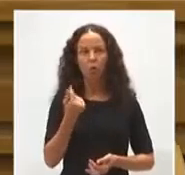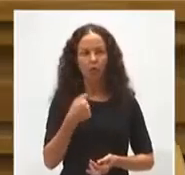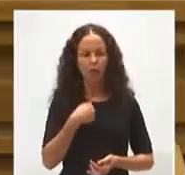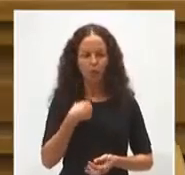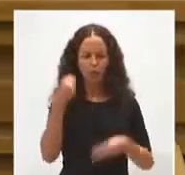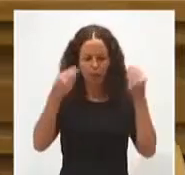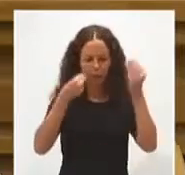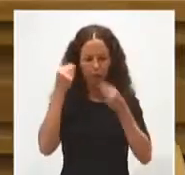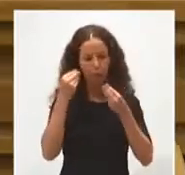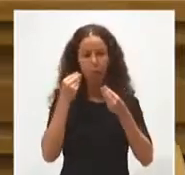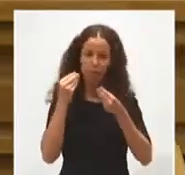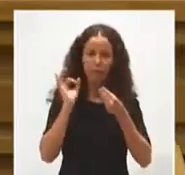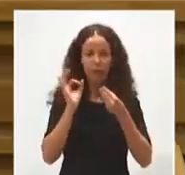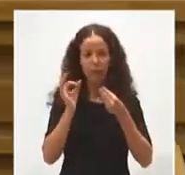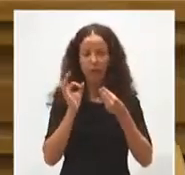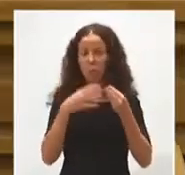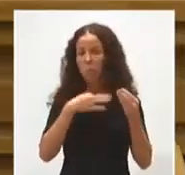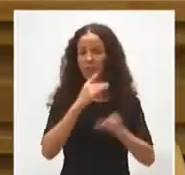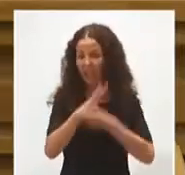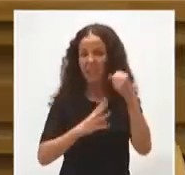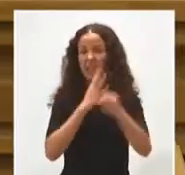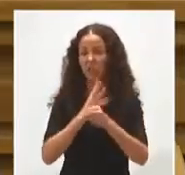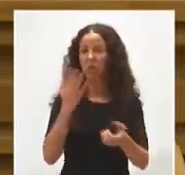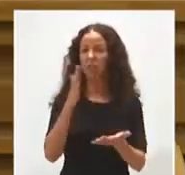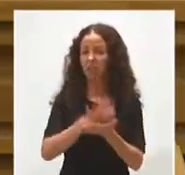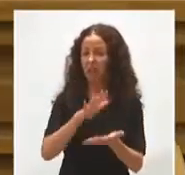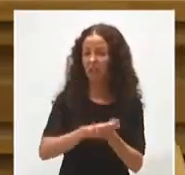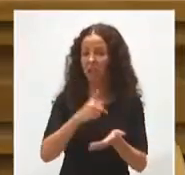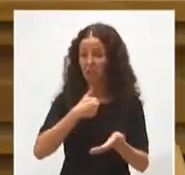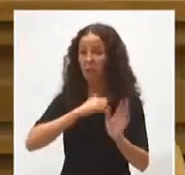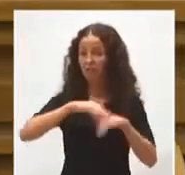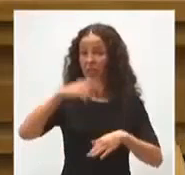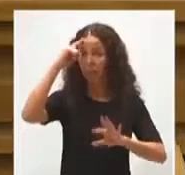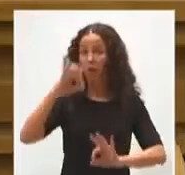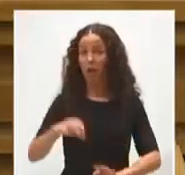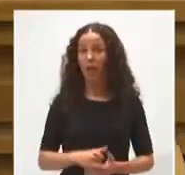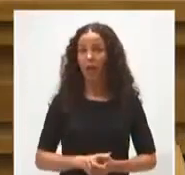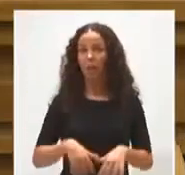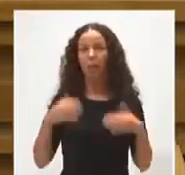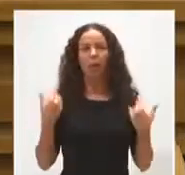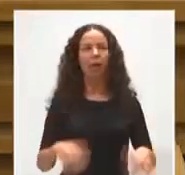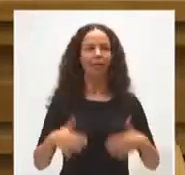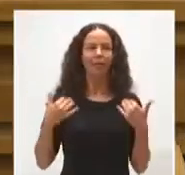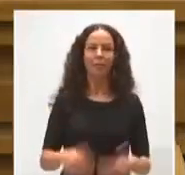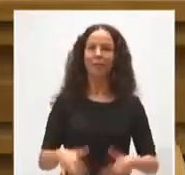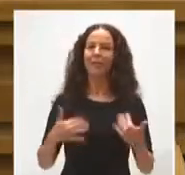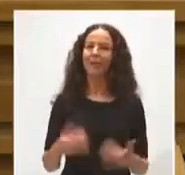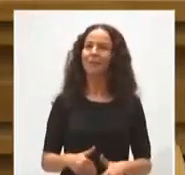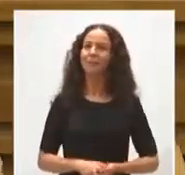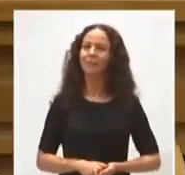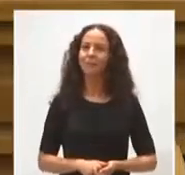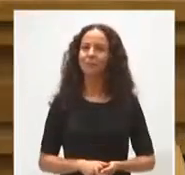lo mejor es una legislatura tranquila dios mío dios mío tenemos que administrar todavía la gestión de